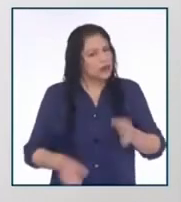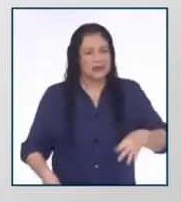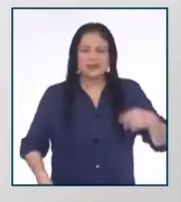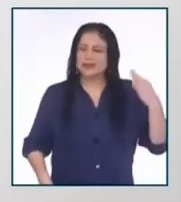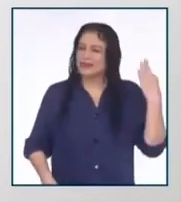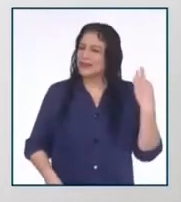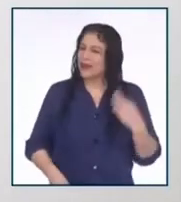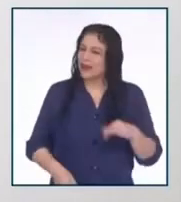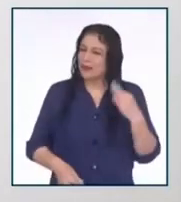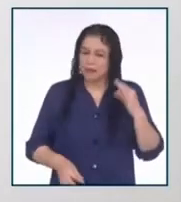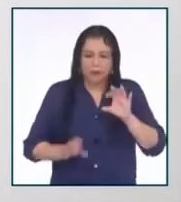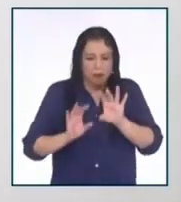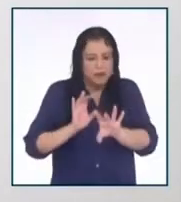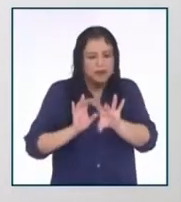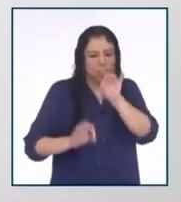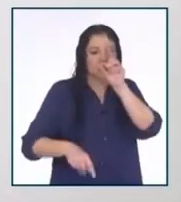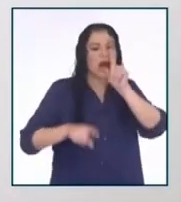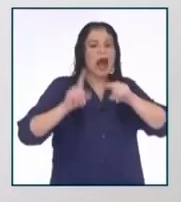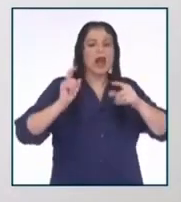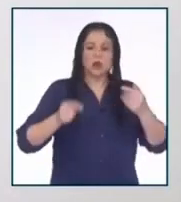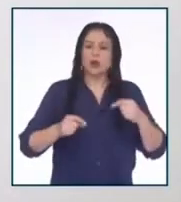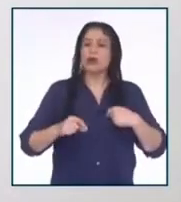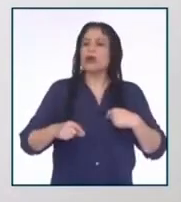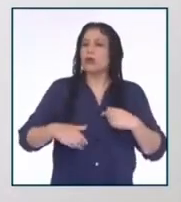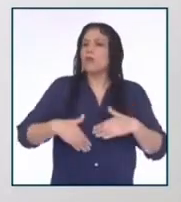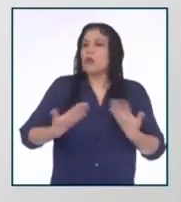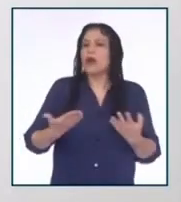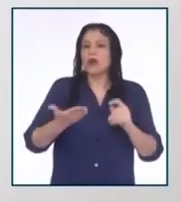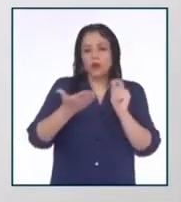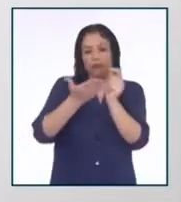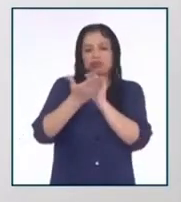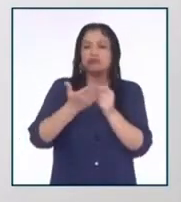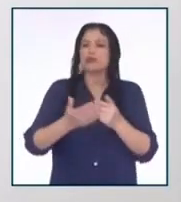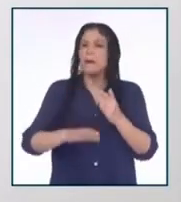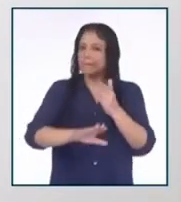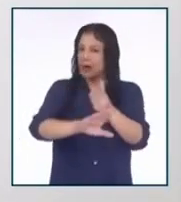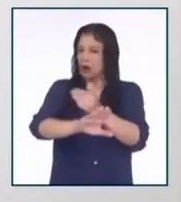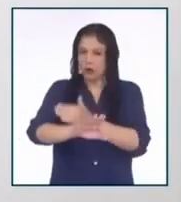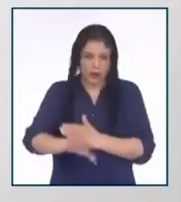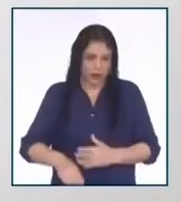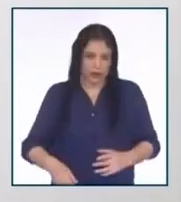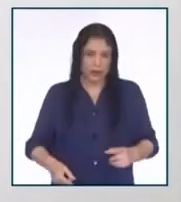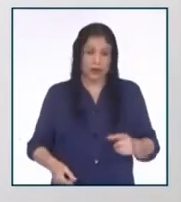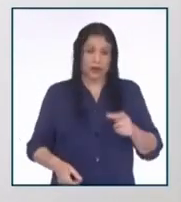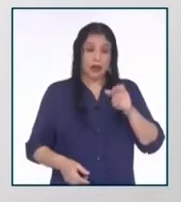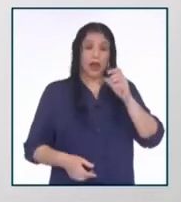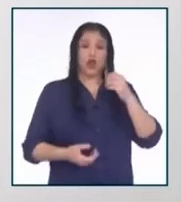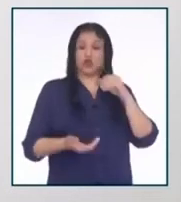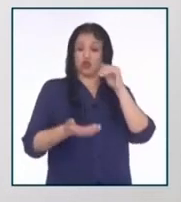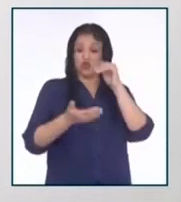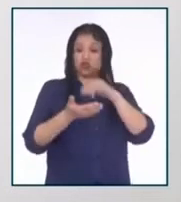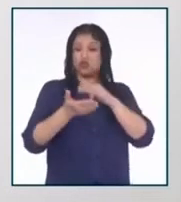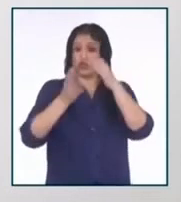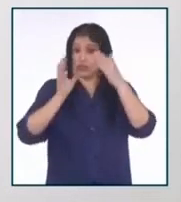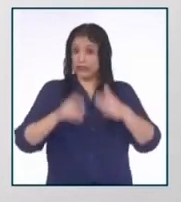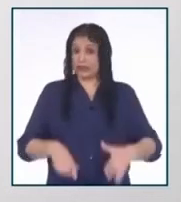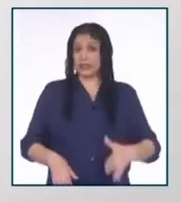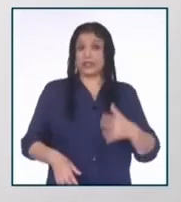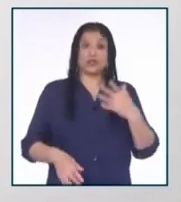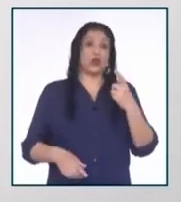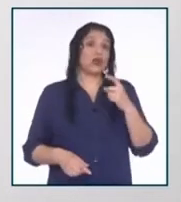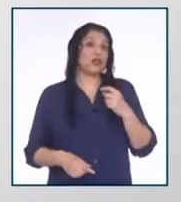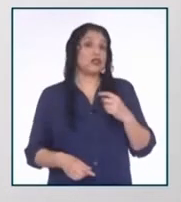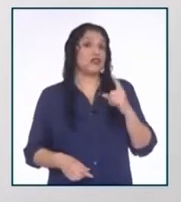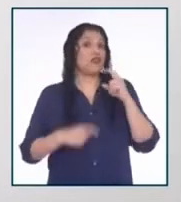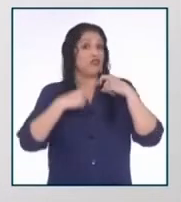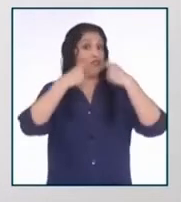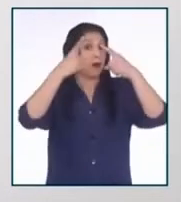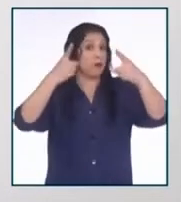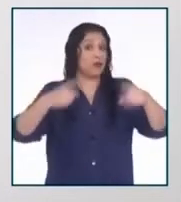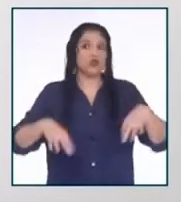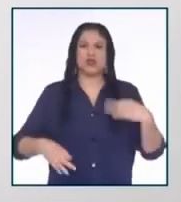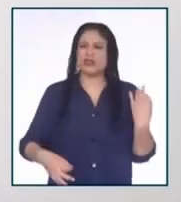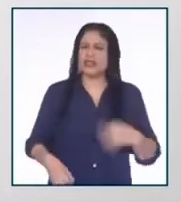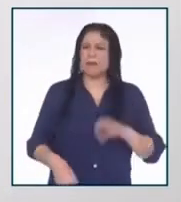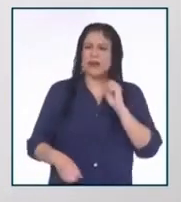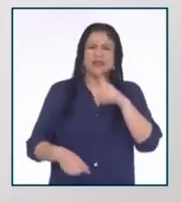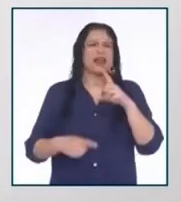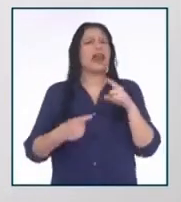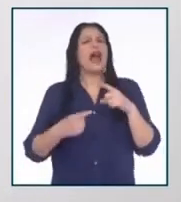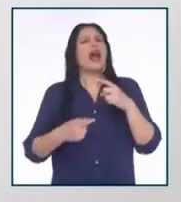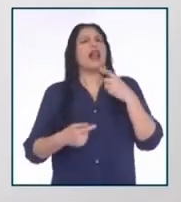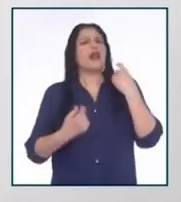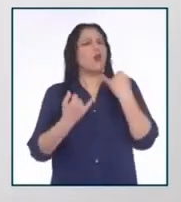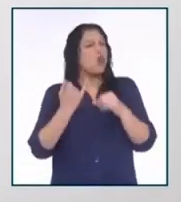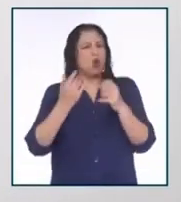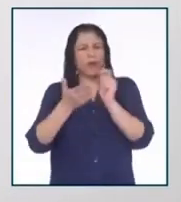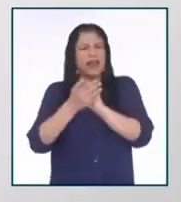Siempre vamos a encontrar algo que mejorar en los textos. Los escritores famosos siempre indican que no hay un texto